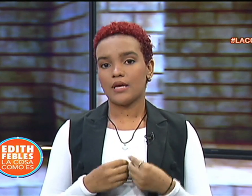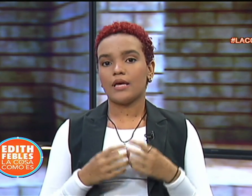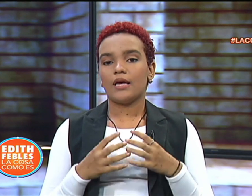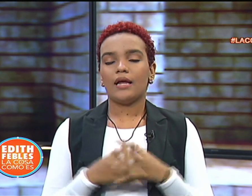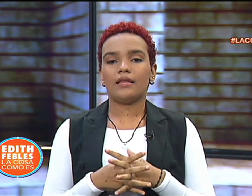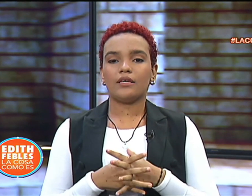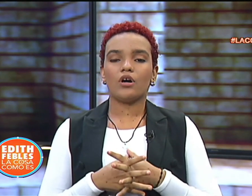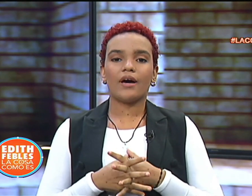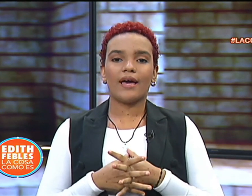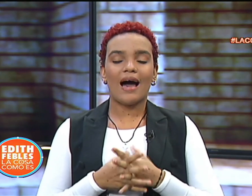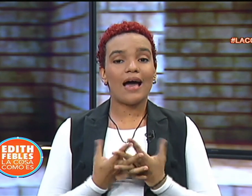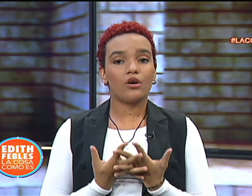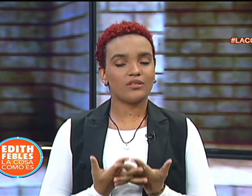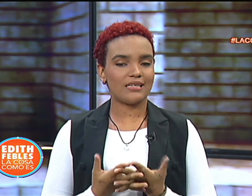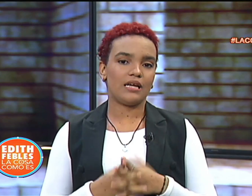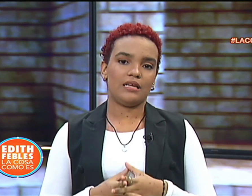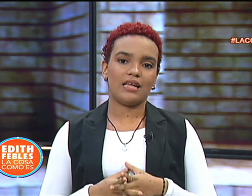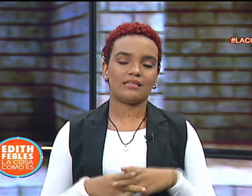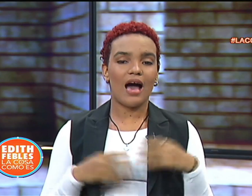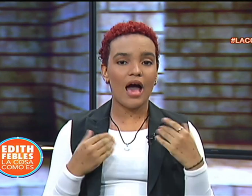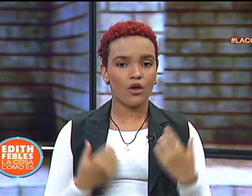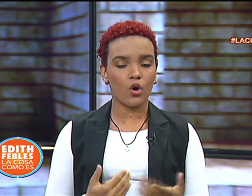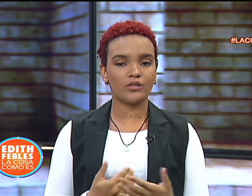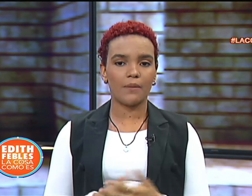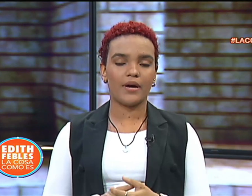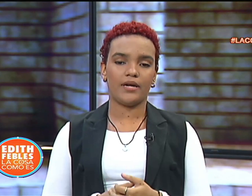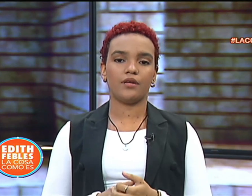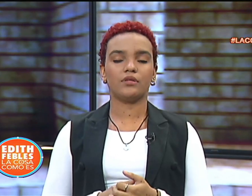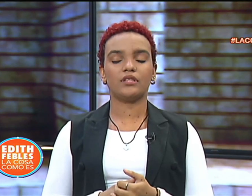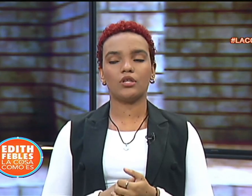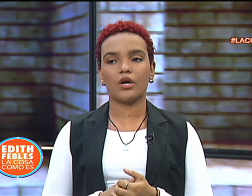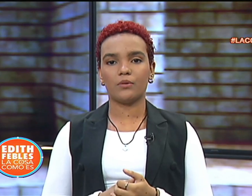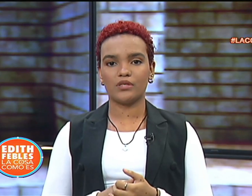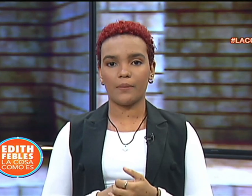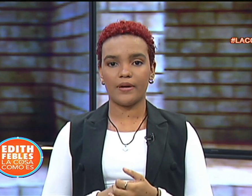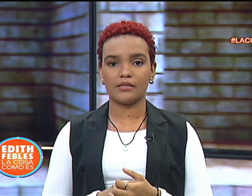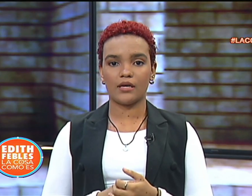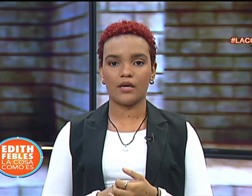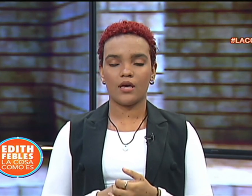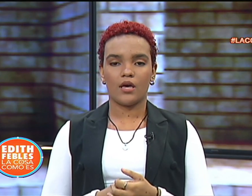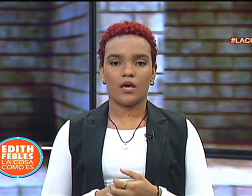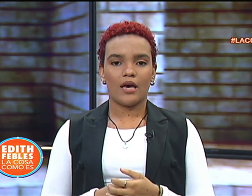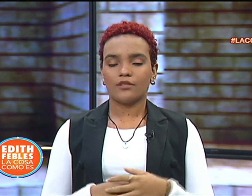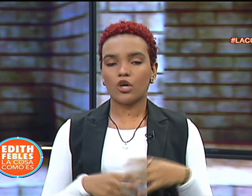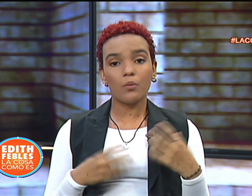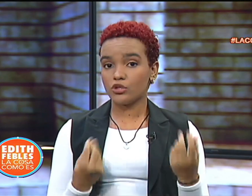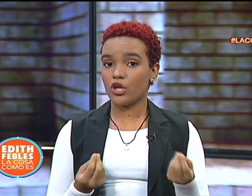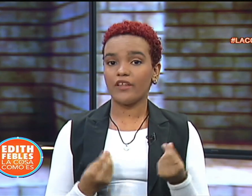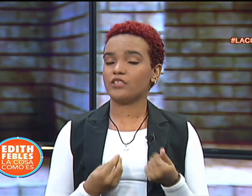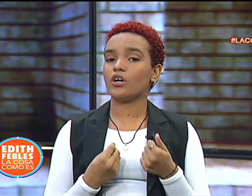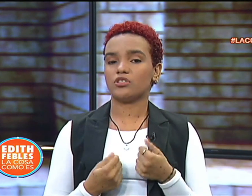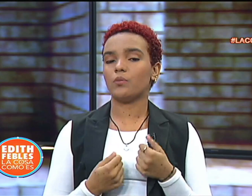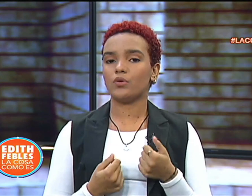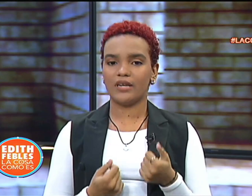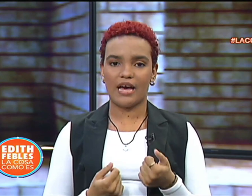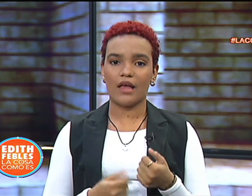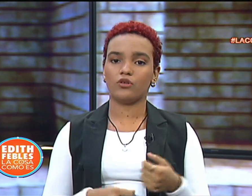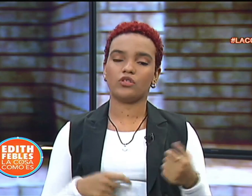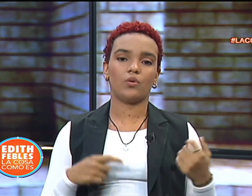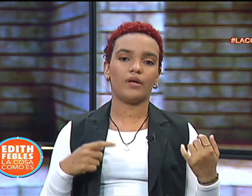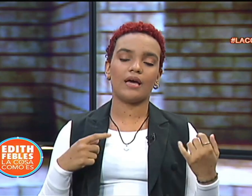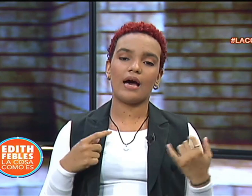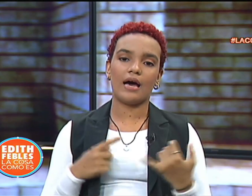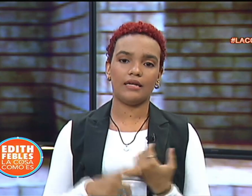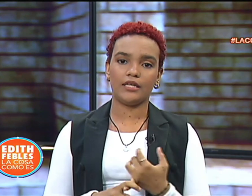les digo que hay otras salidas hay otras maneras yo entiendo que muchas veces son muchos los derechos que son vulnerados